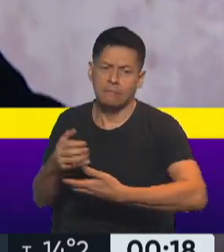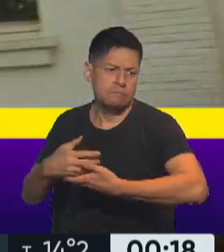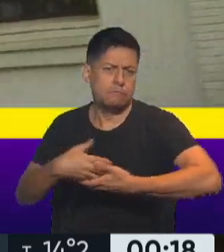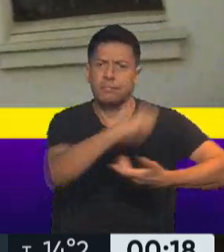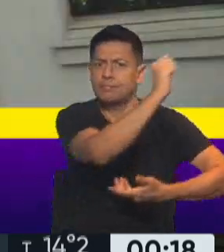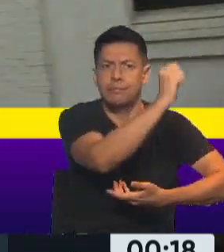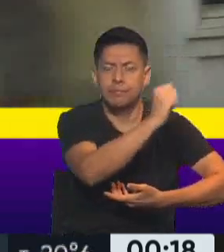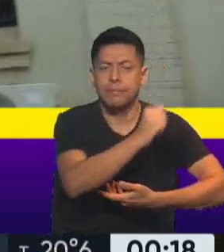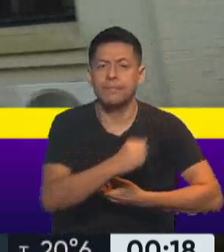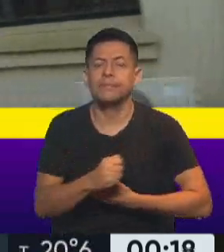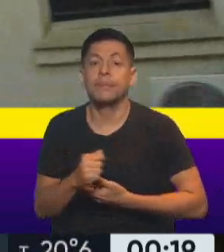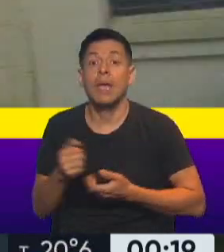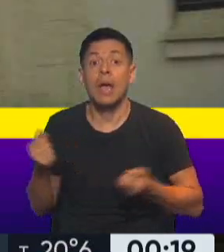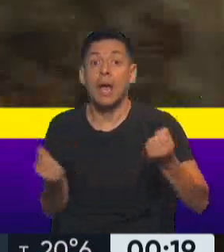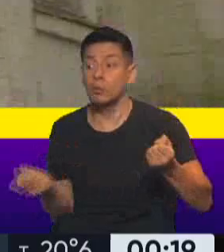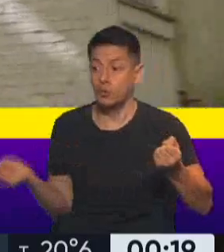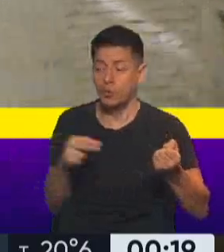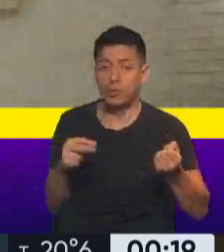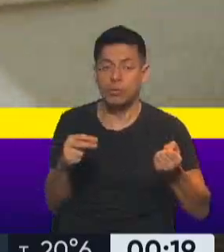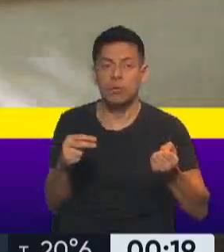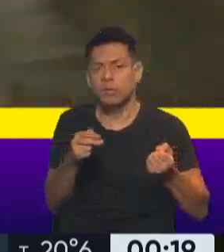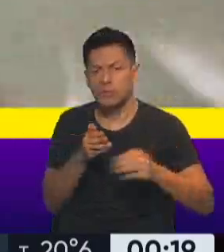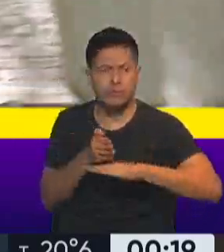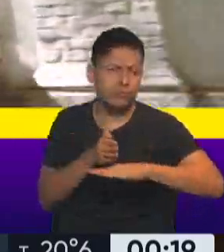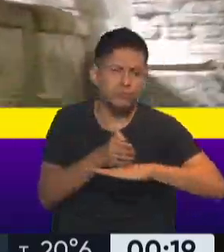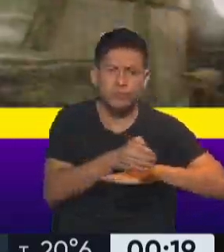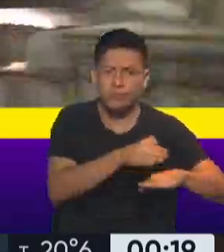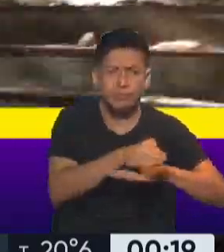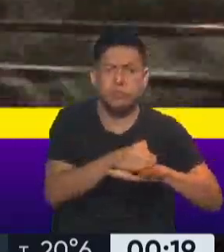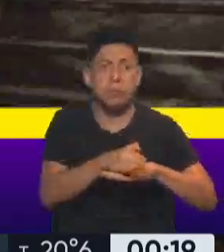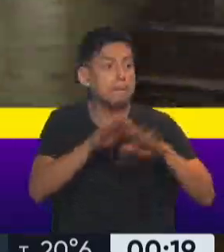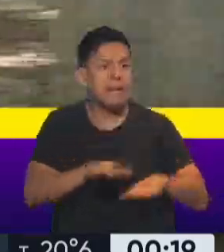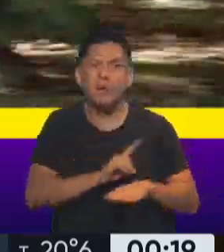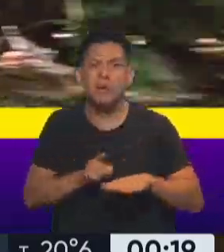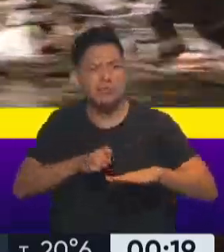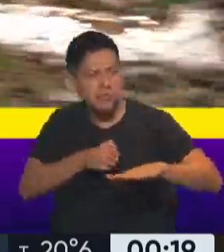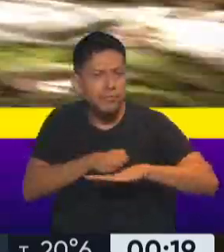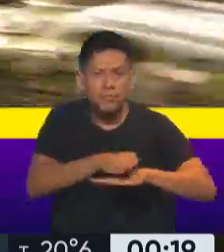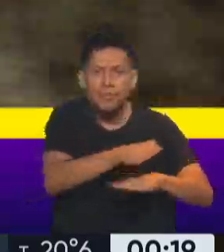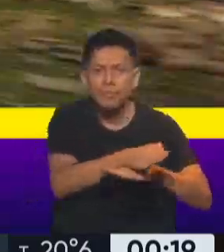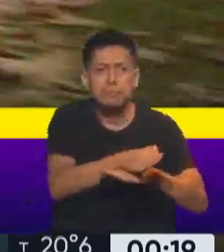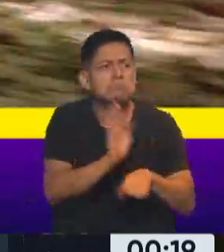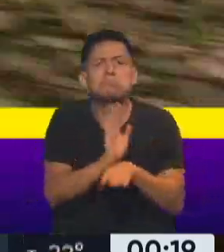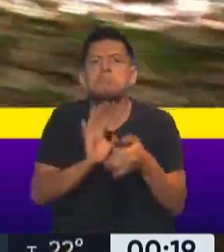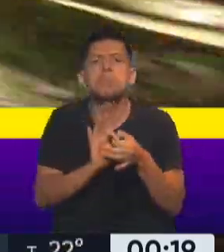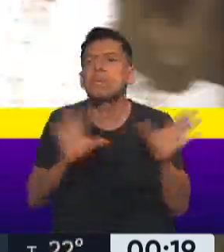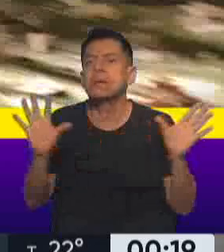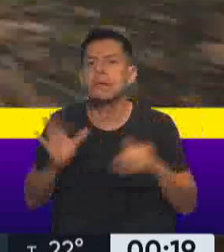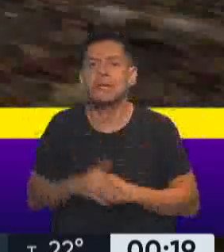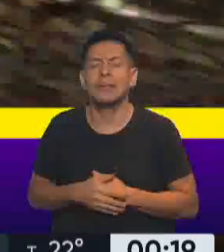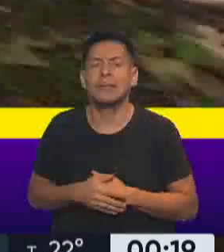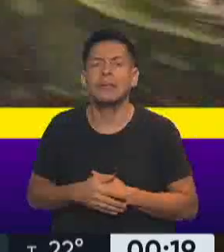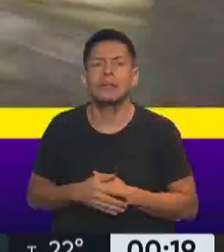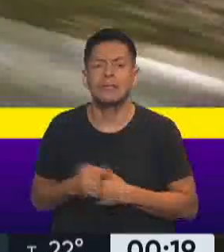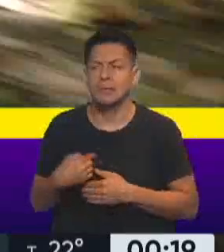brazos. El auto que me llevan no paraba, o sea, no paraba en ningún lado, o sea, que tenían como vía libre. Digo, bueno, acá me llevan a